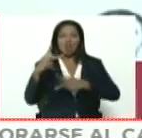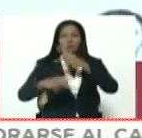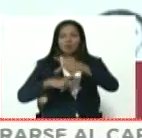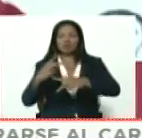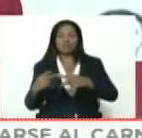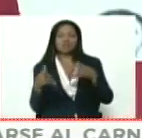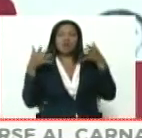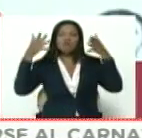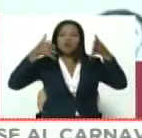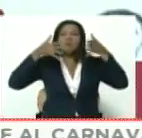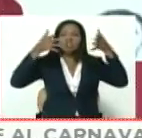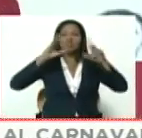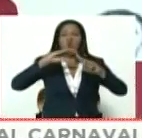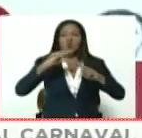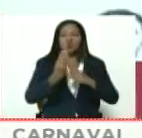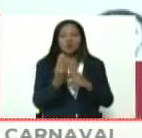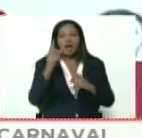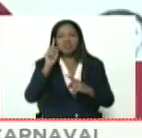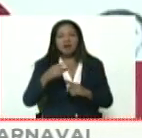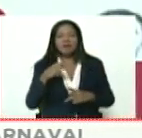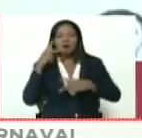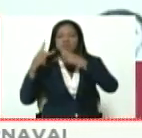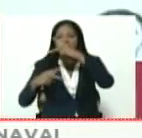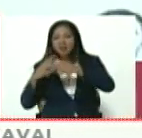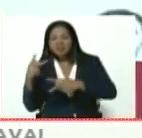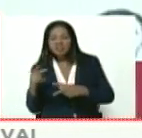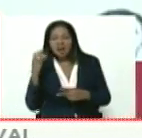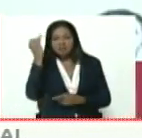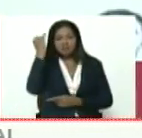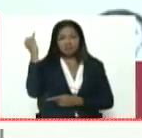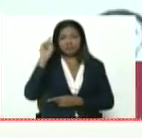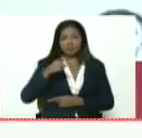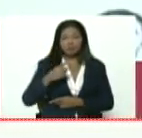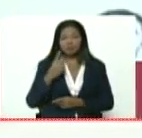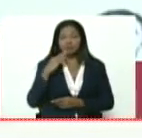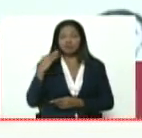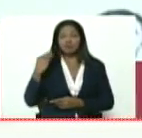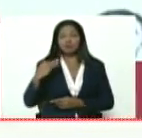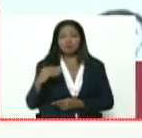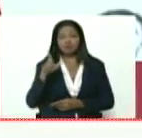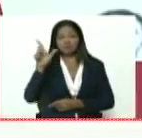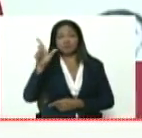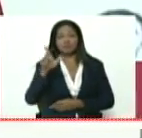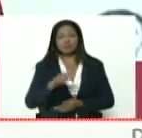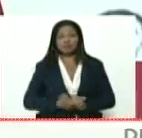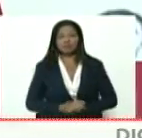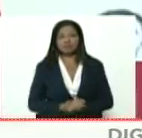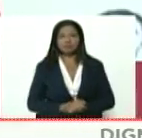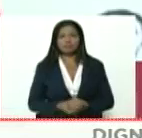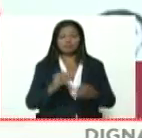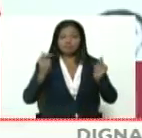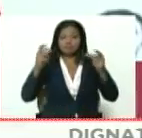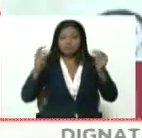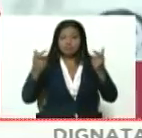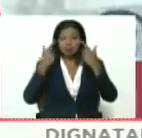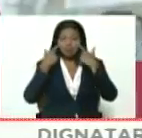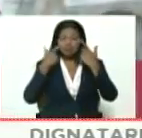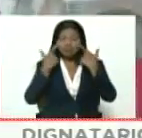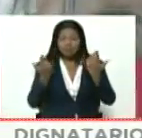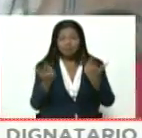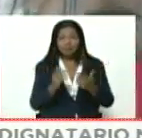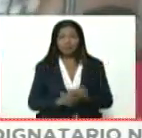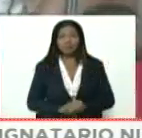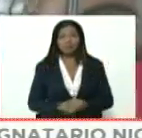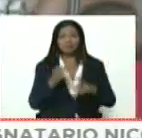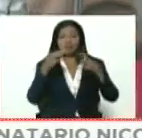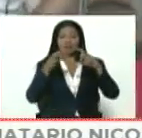procesos de formación cultural, política, ideológica de la JPSUV. Alerta, pues. El